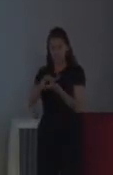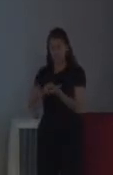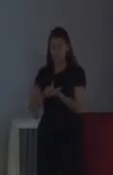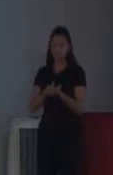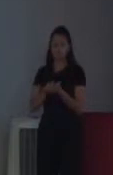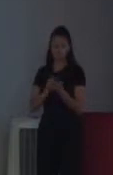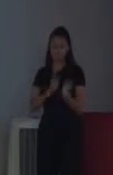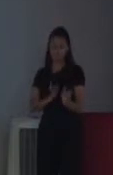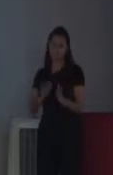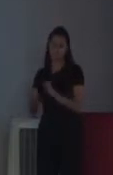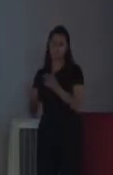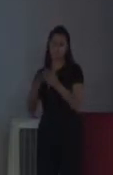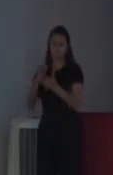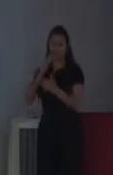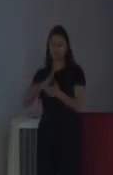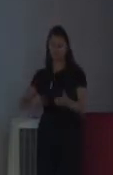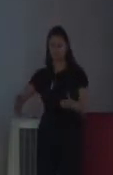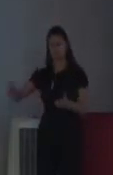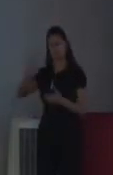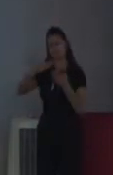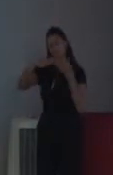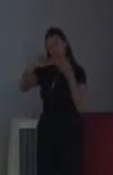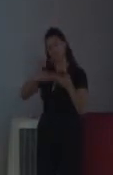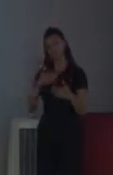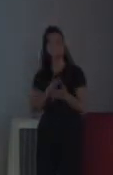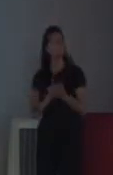Nacional de Discapacidad.